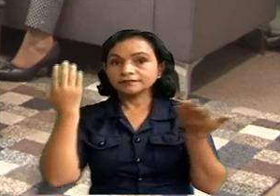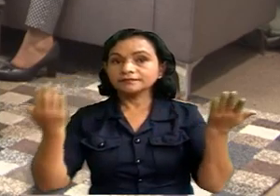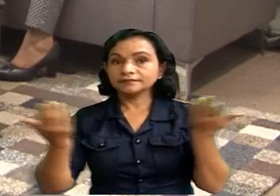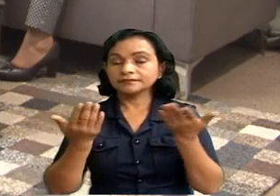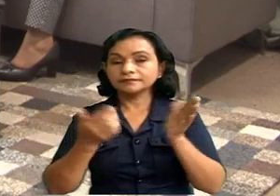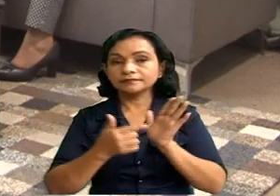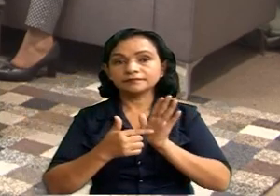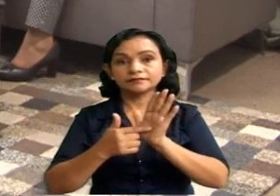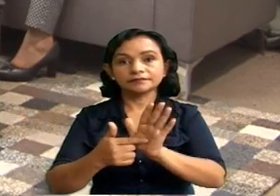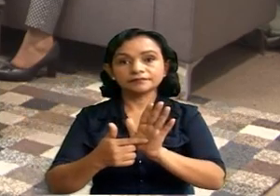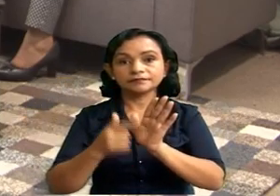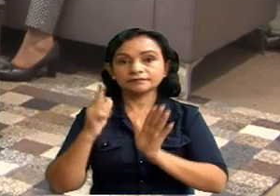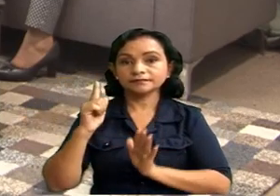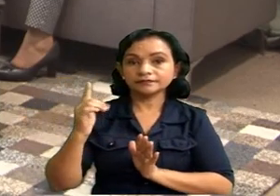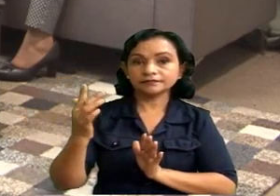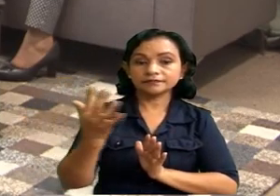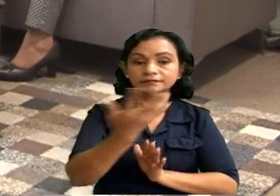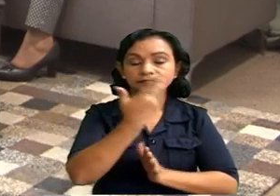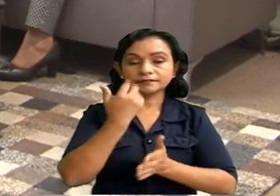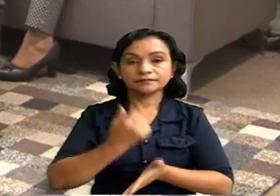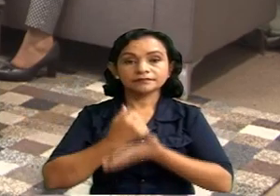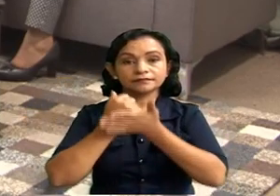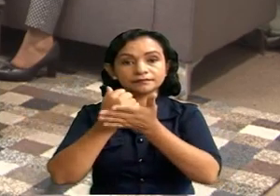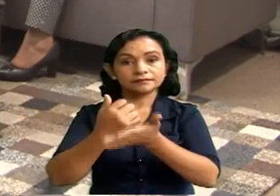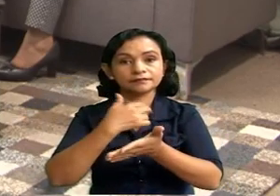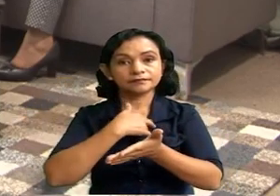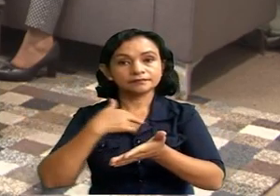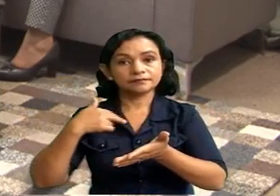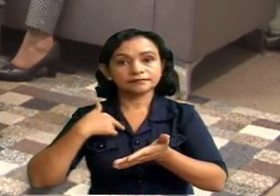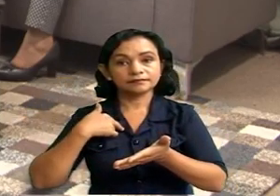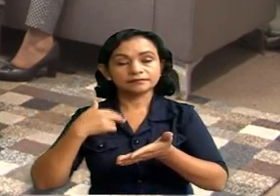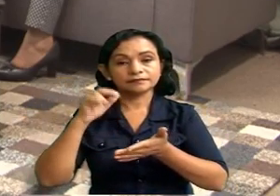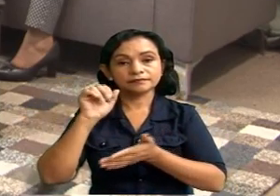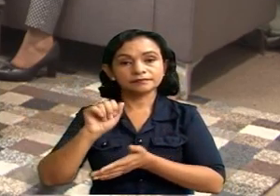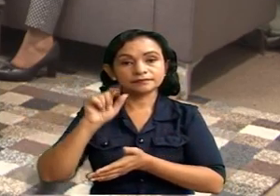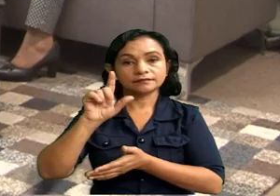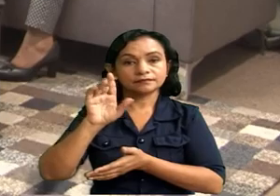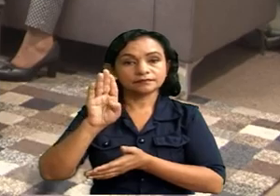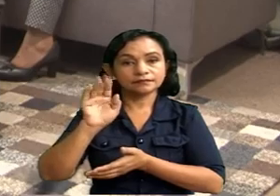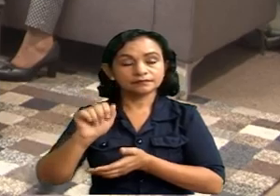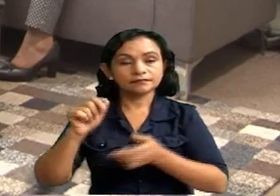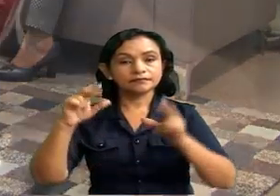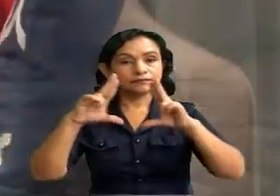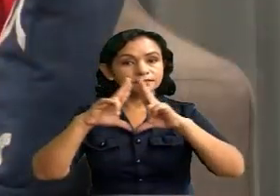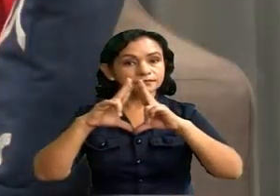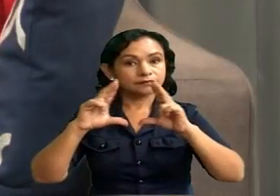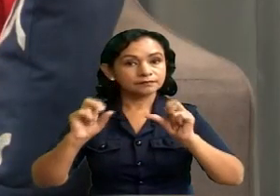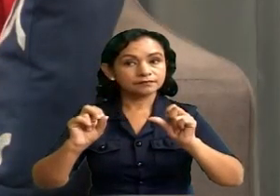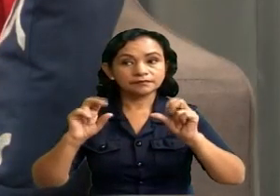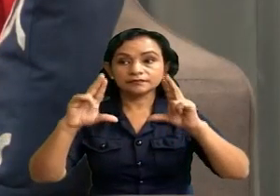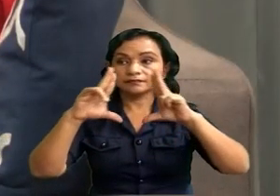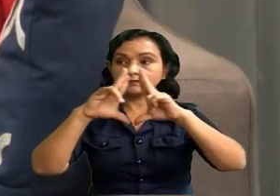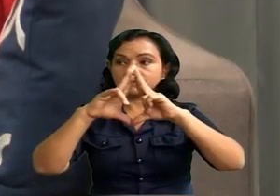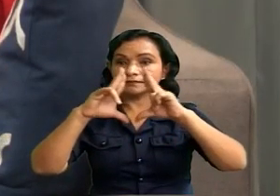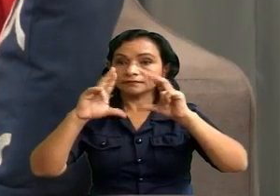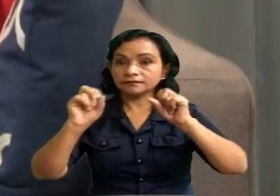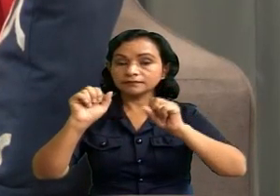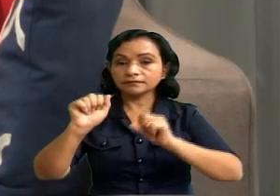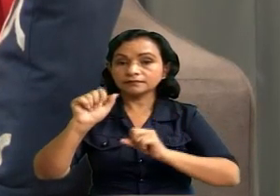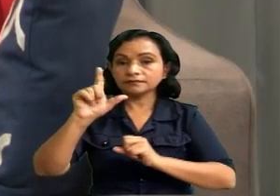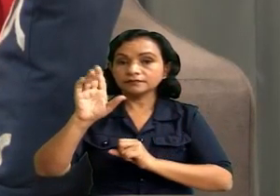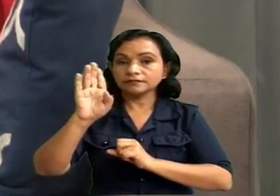Un ejemplo, toda la ayuda que generó el ALBA con Nicaragua. Nicaragua entra oficialmente al ALBA